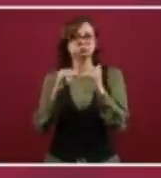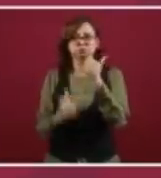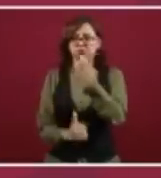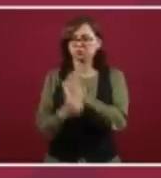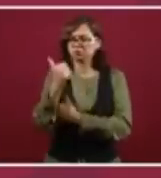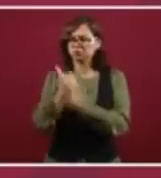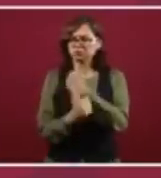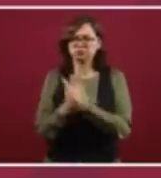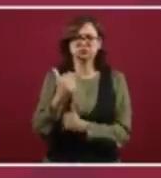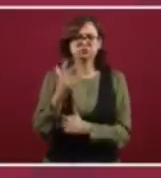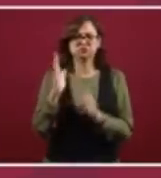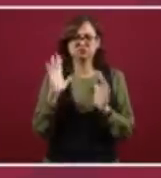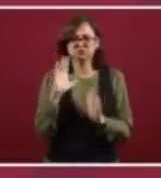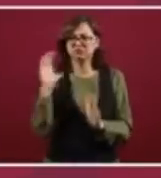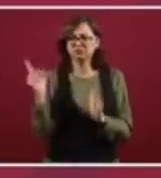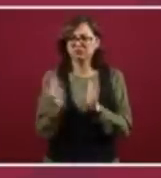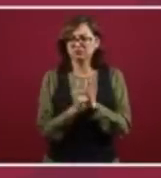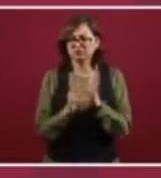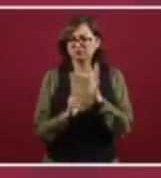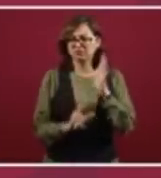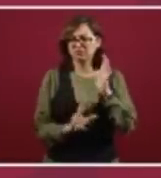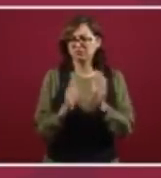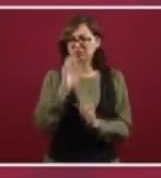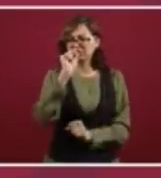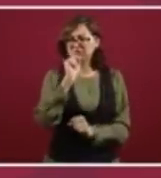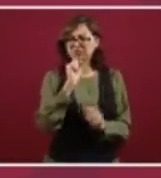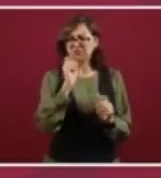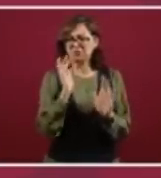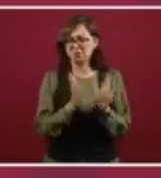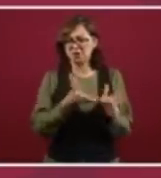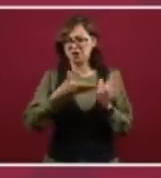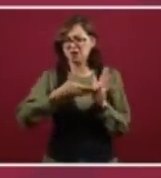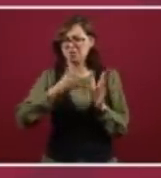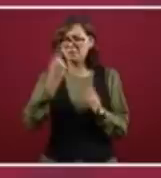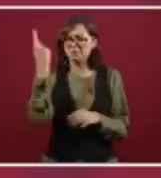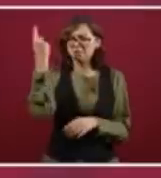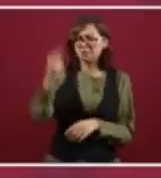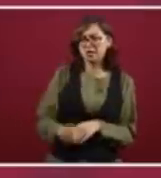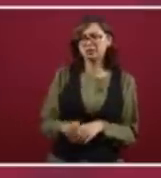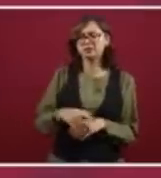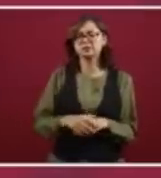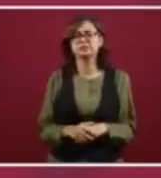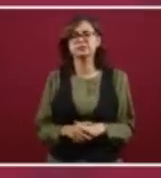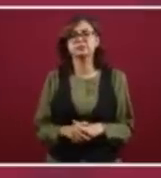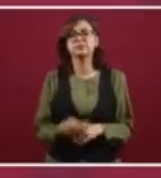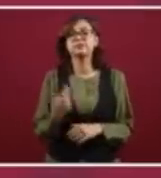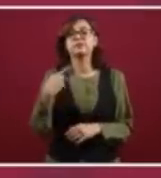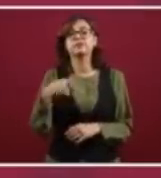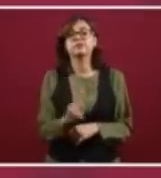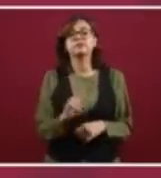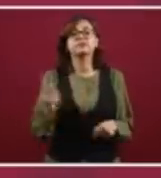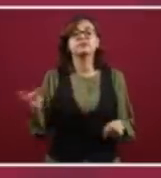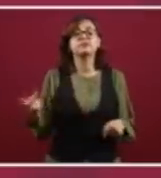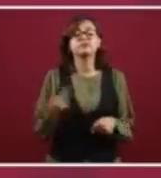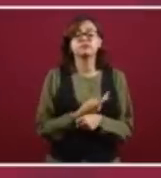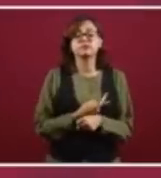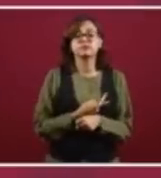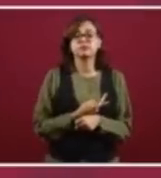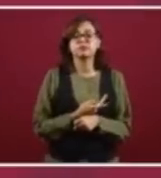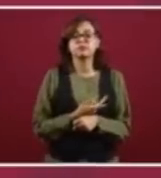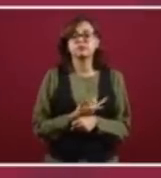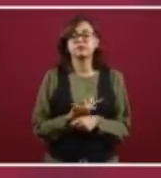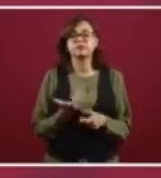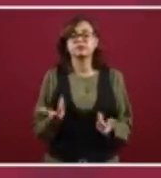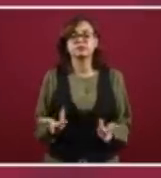como lo establece la Constitución y las leyes. Pero ¿qué sucedió? Se hicieron